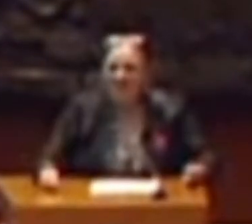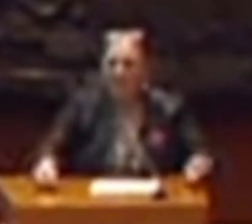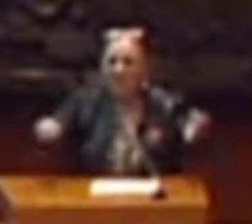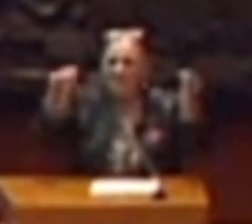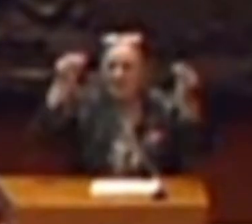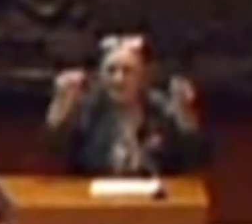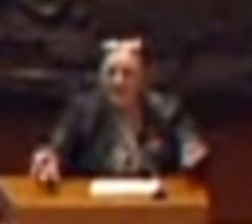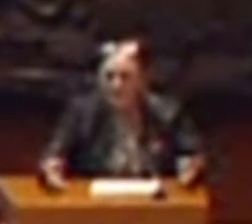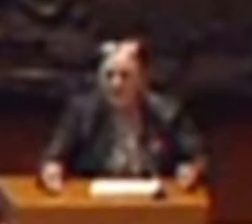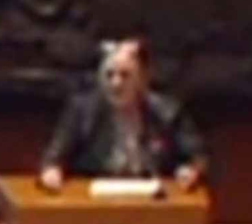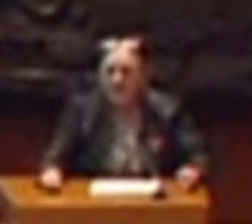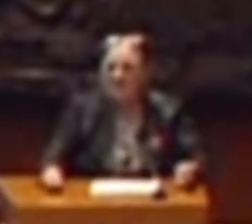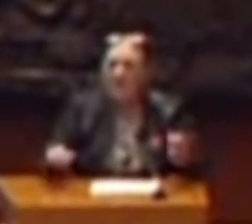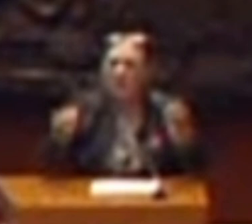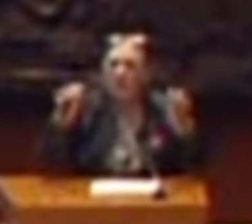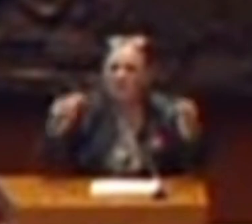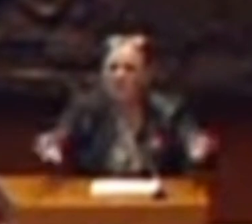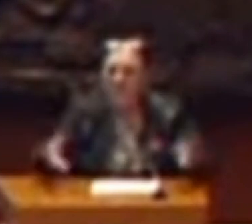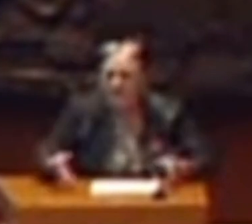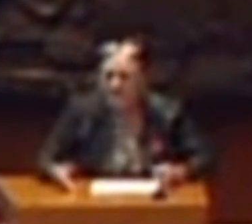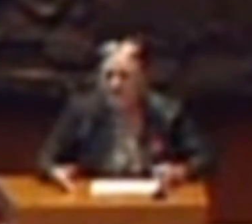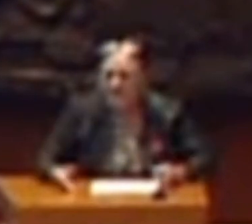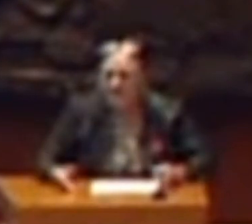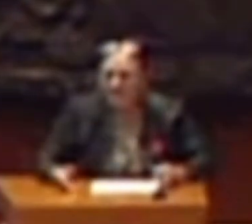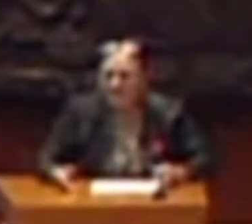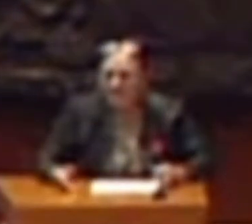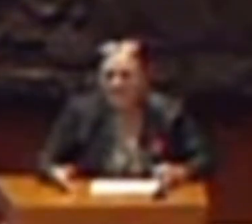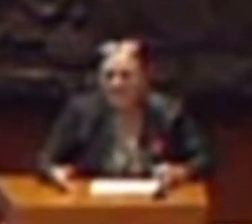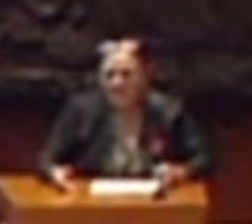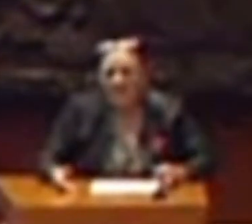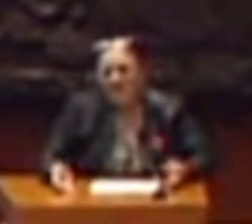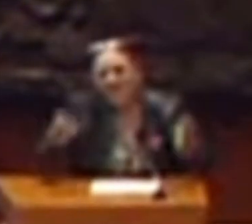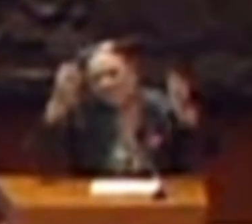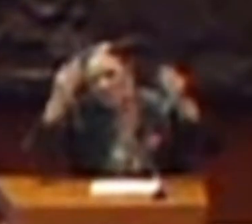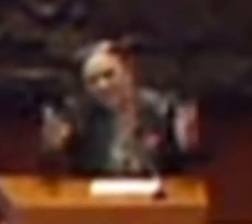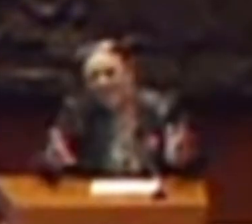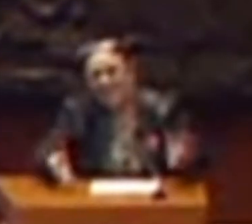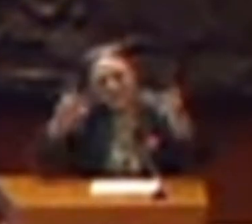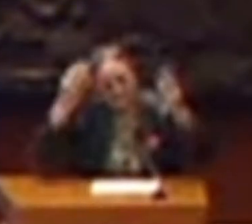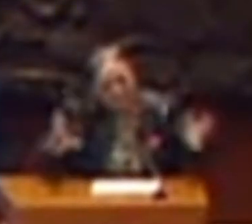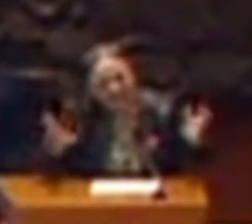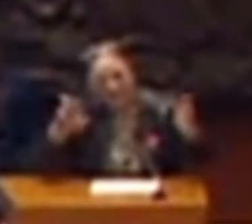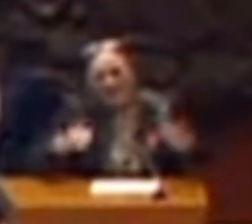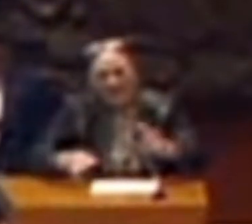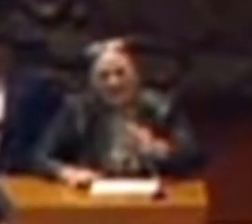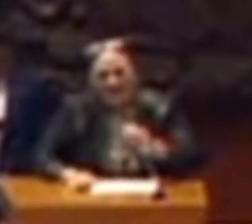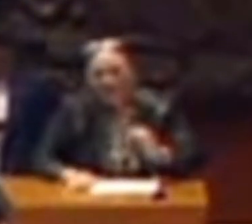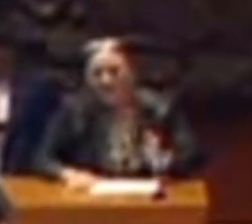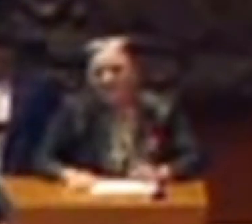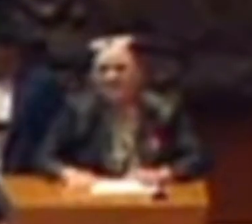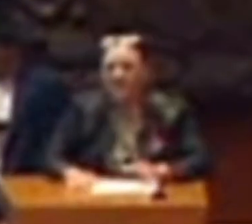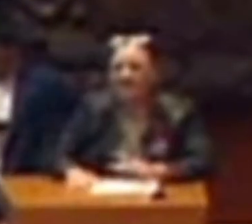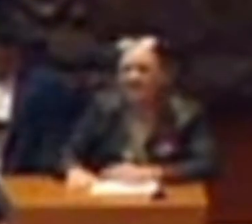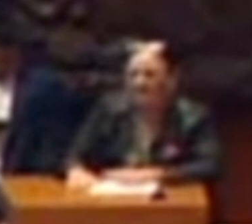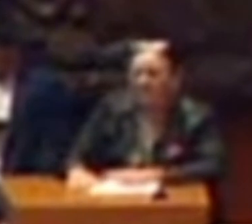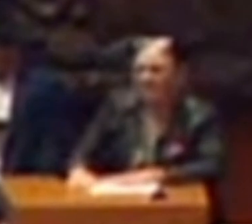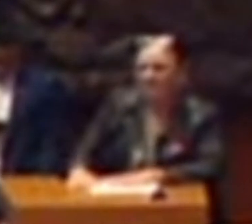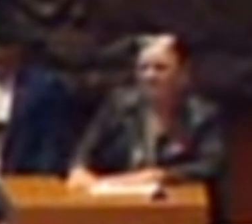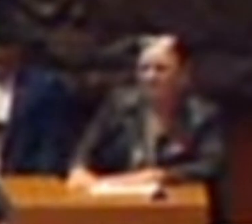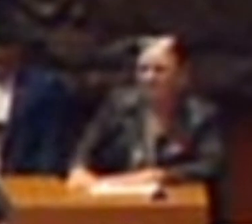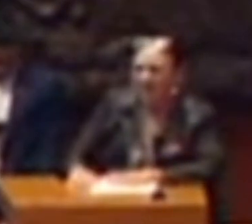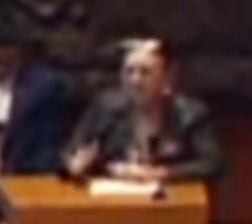generaciones, a nuestros niños y a nuestros jóvenes? La seguridad, la Estrategia Nacional de Seguridad se